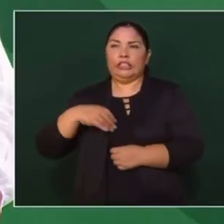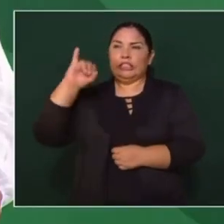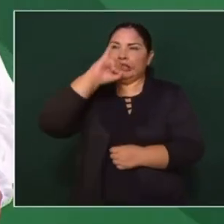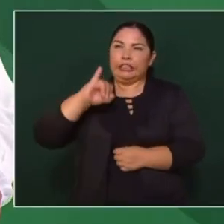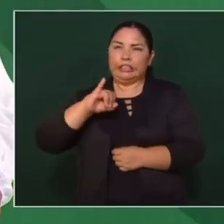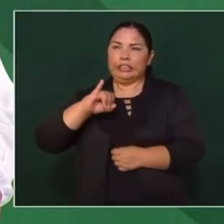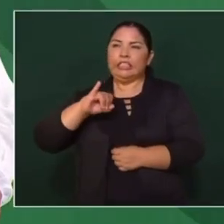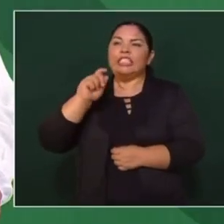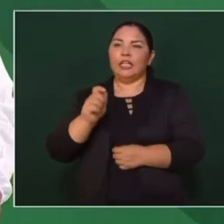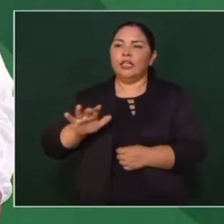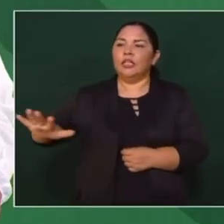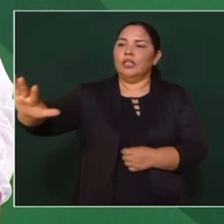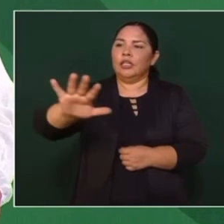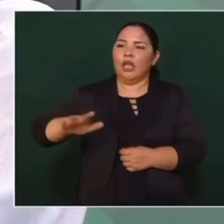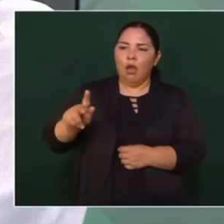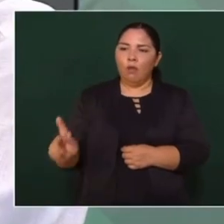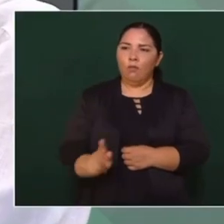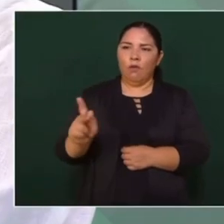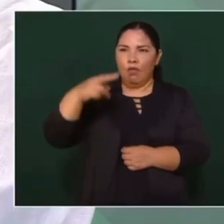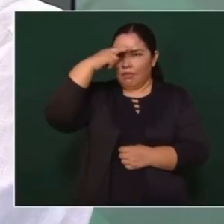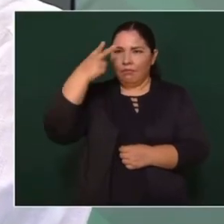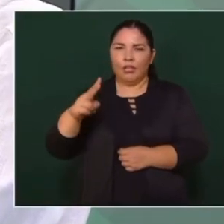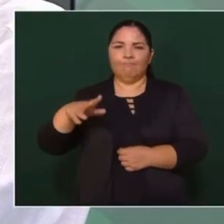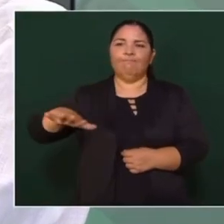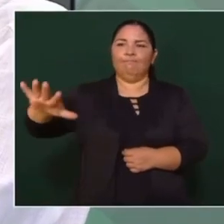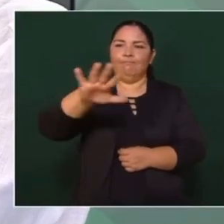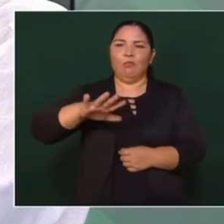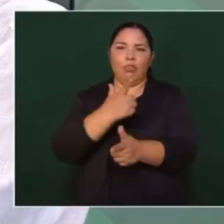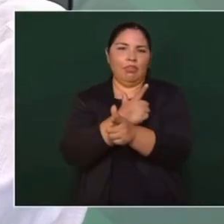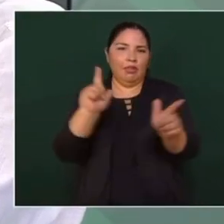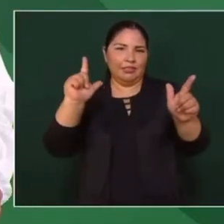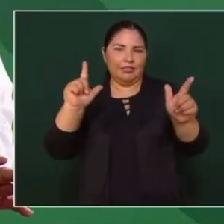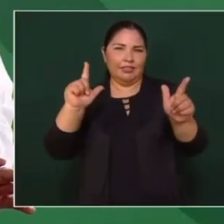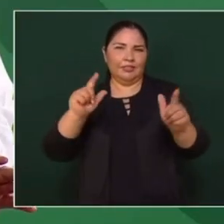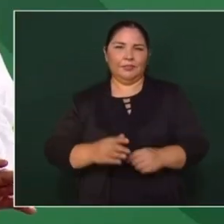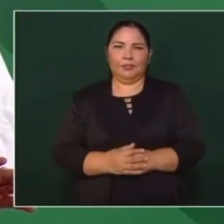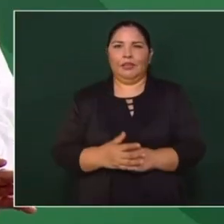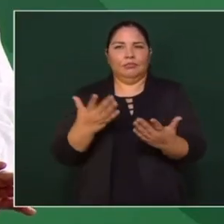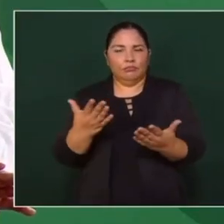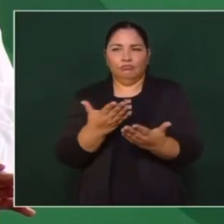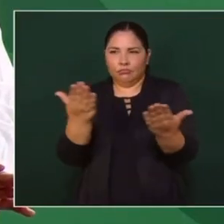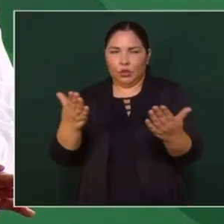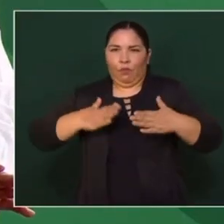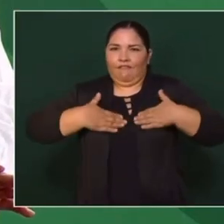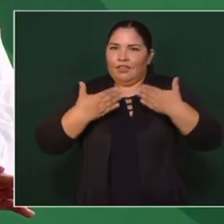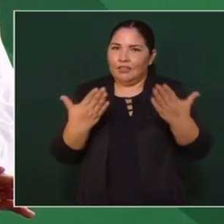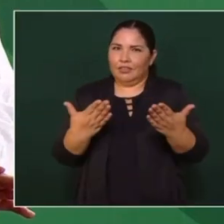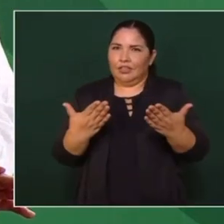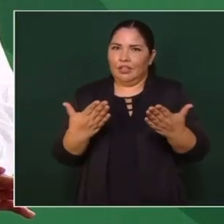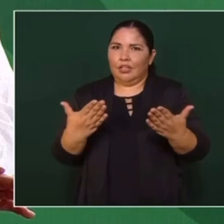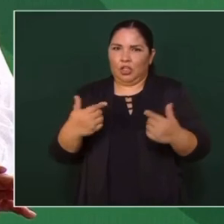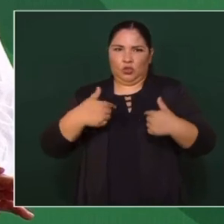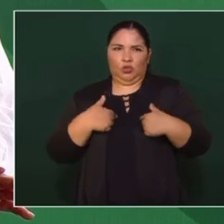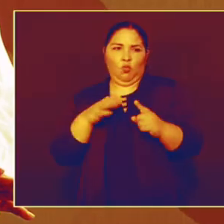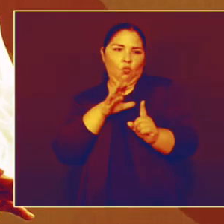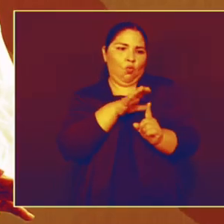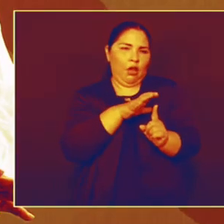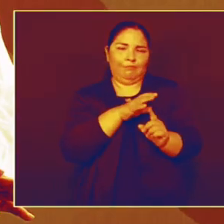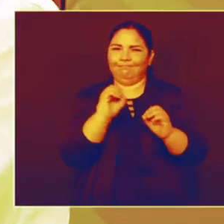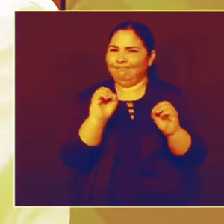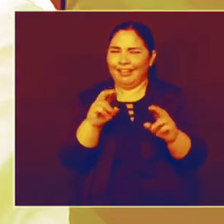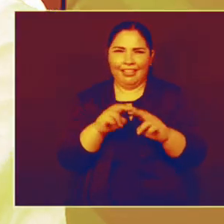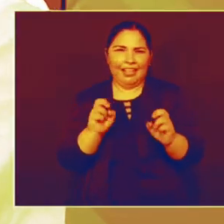al pueblo de mexico somos libres entonces tengan confianza de que no vamos a nadie